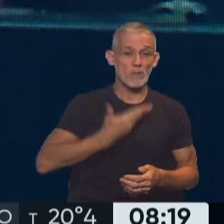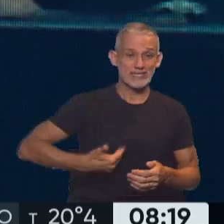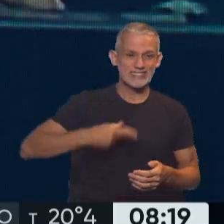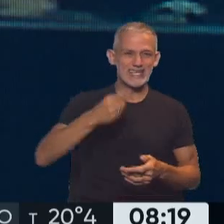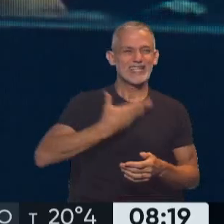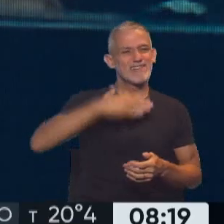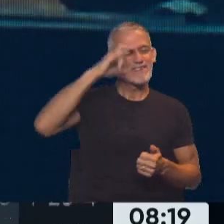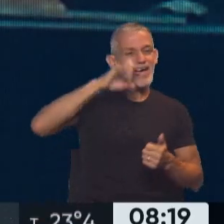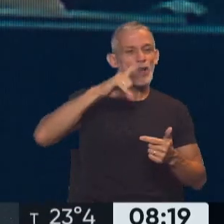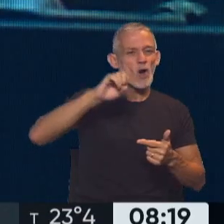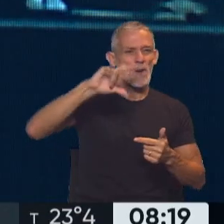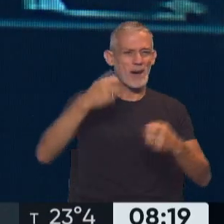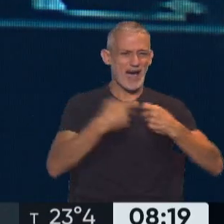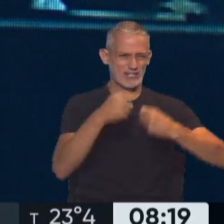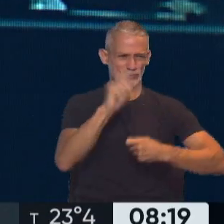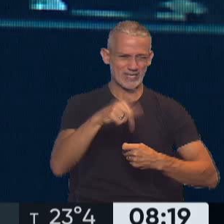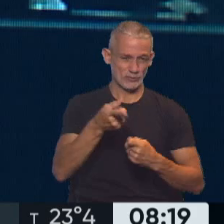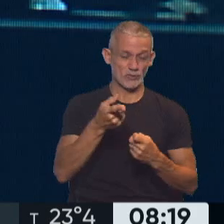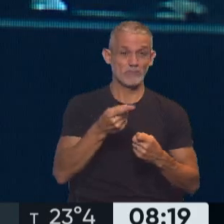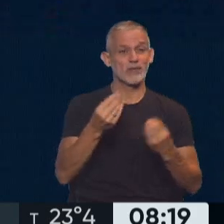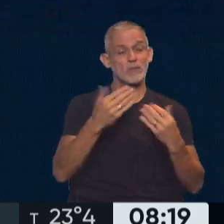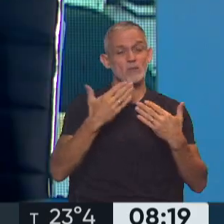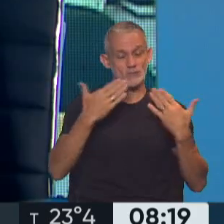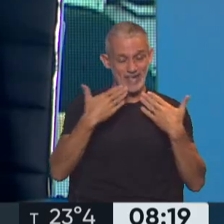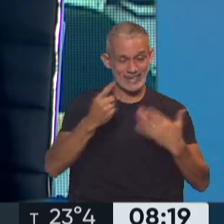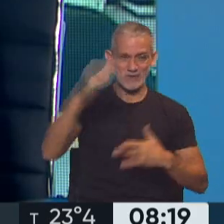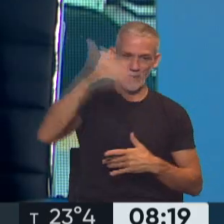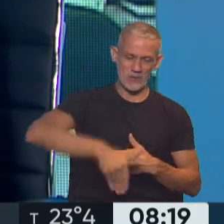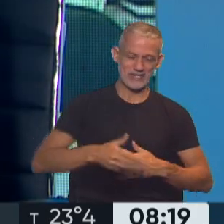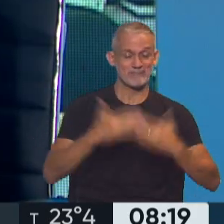gracias por haber venido esta mañana. Gracias a Muy amable, ustedes como siempre. y siempre a disposición. Gracias. Igualmente.